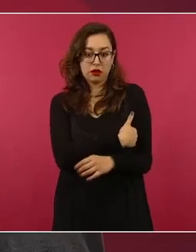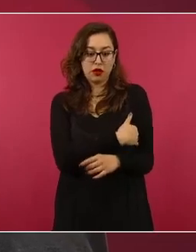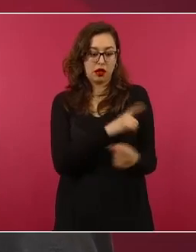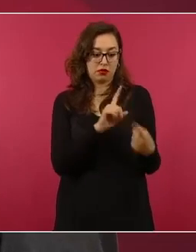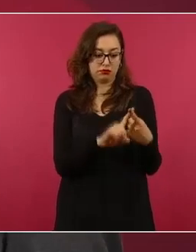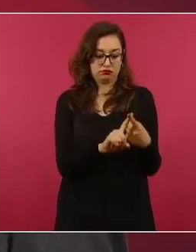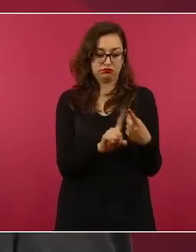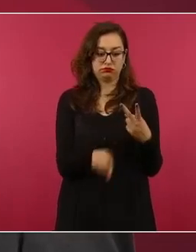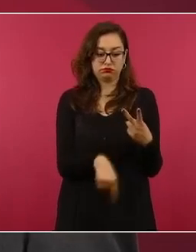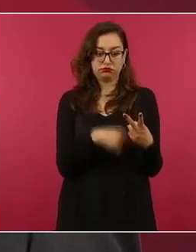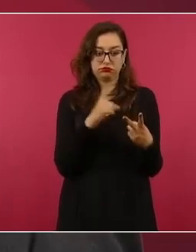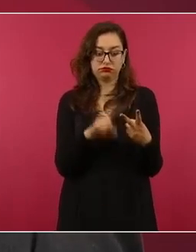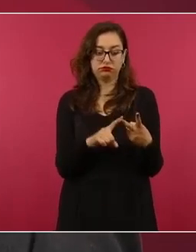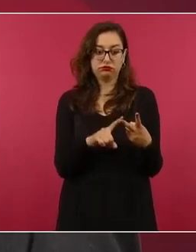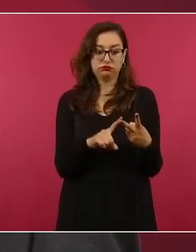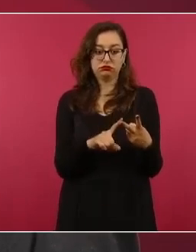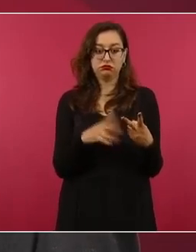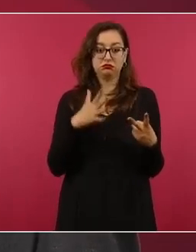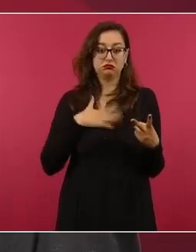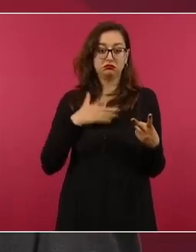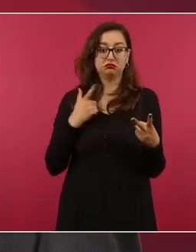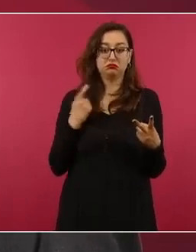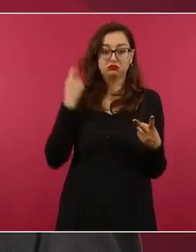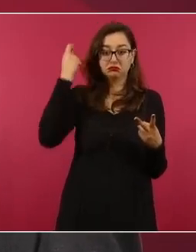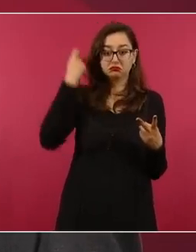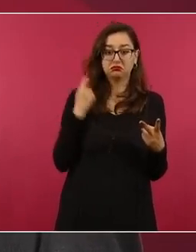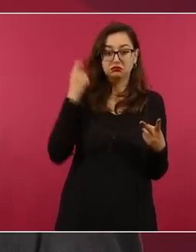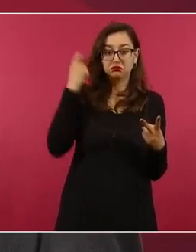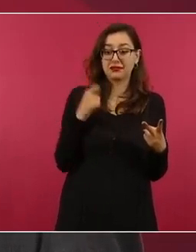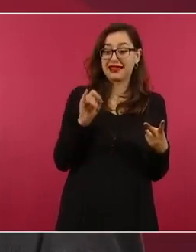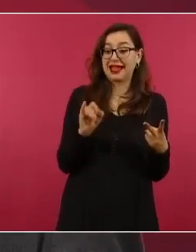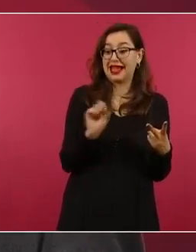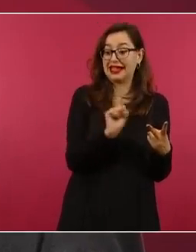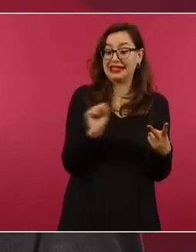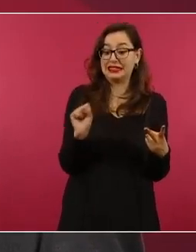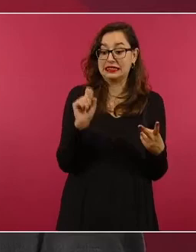con mi pensión del ISSSTE,